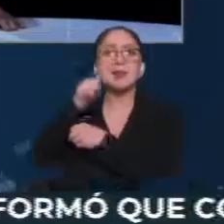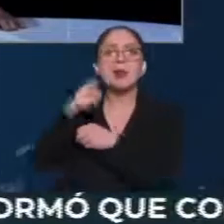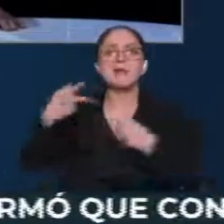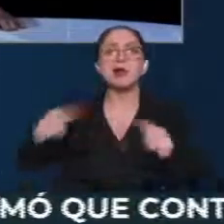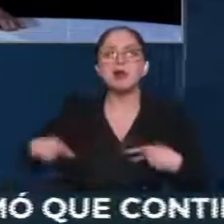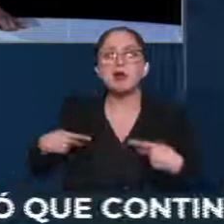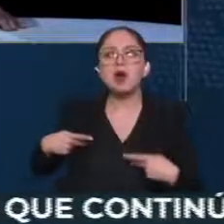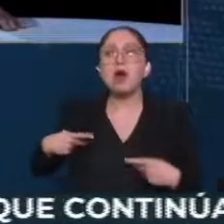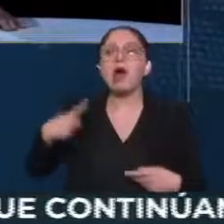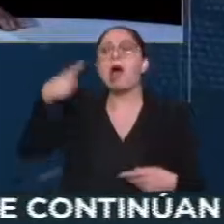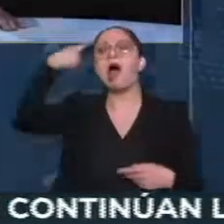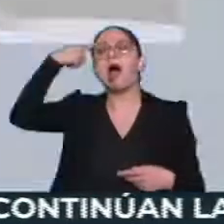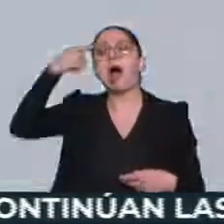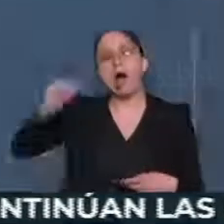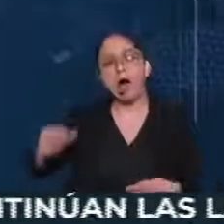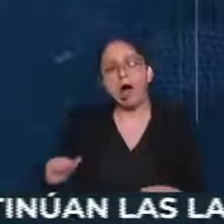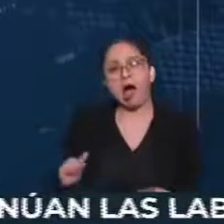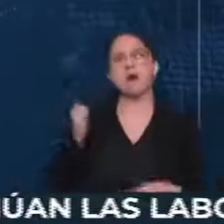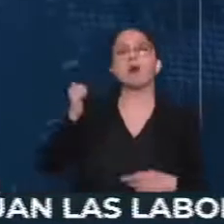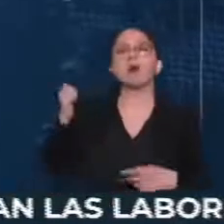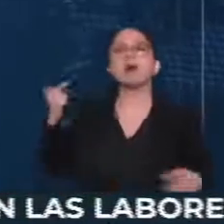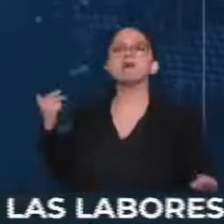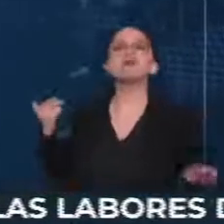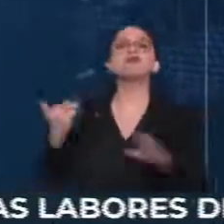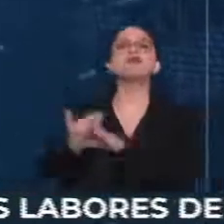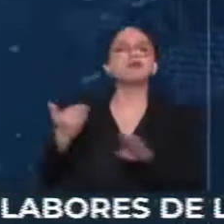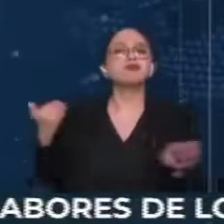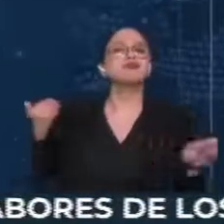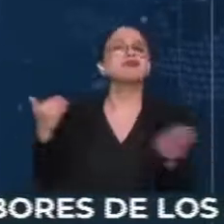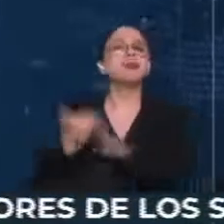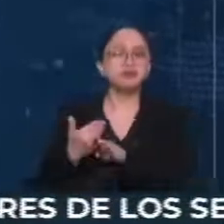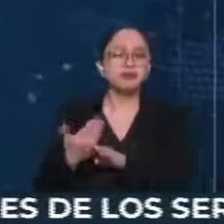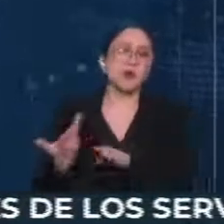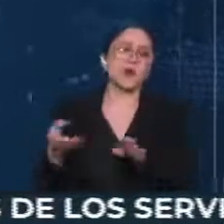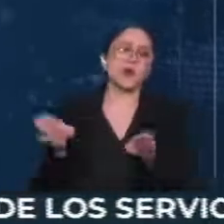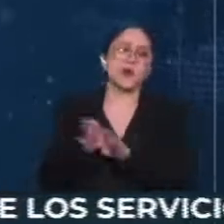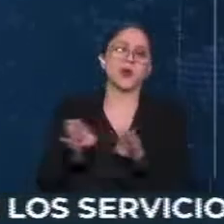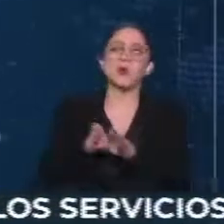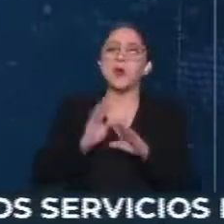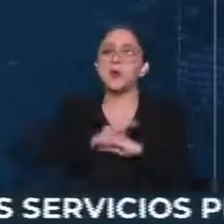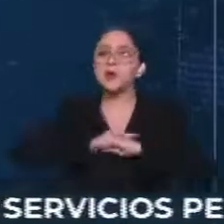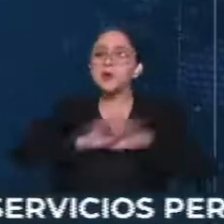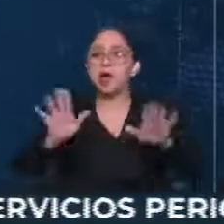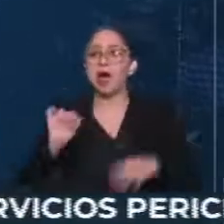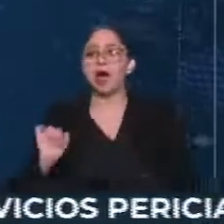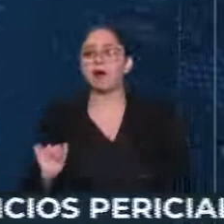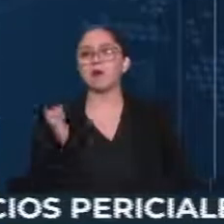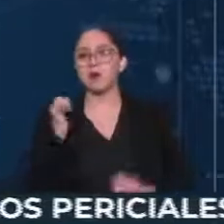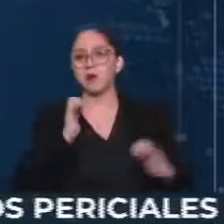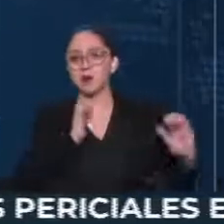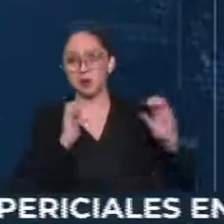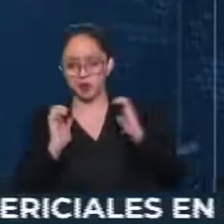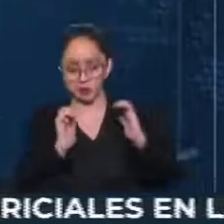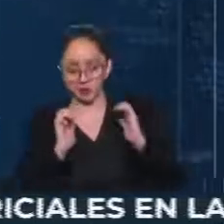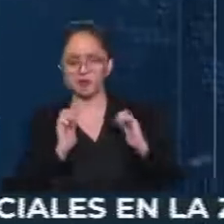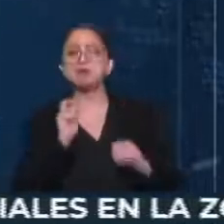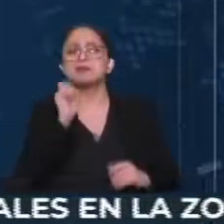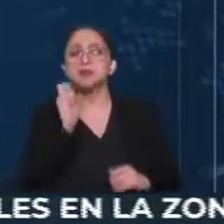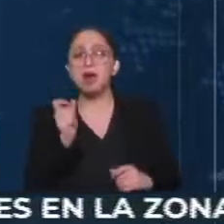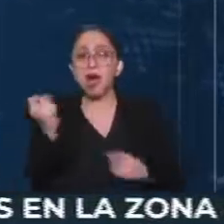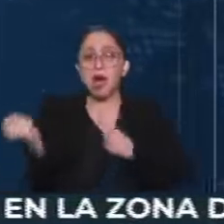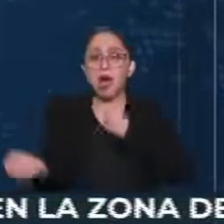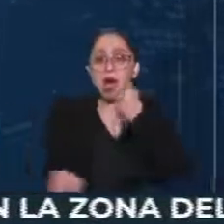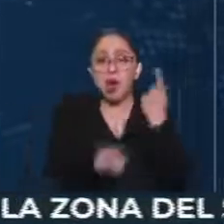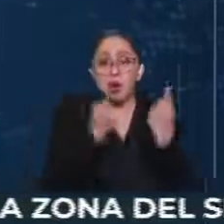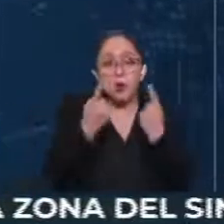hay posibilidad de que haya un golpismo abierto a partir de los medios de comunicación, que por cierto muchos de ellos ocupan concesiones